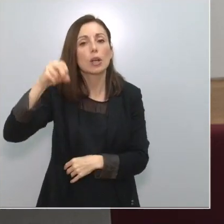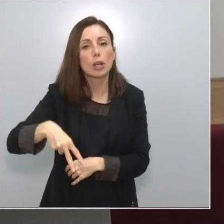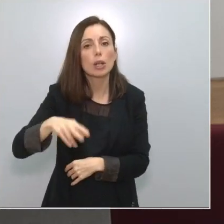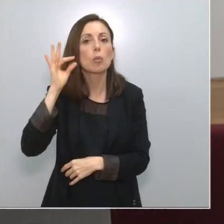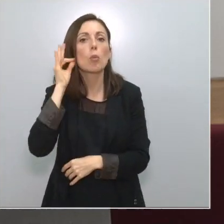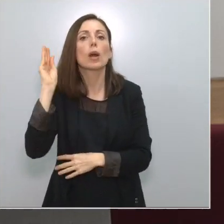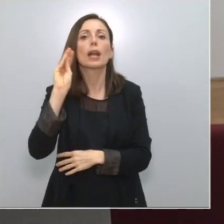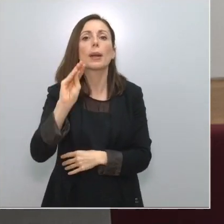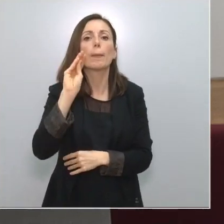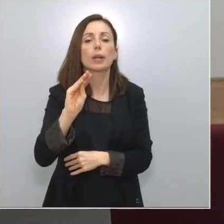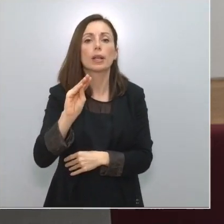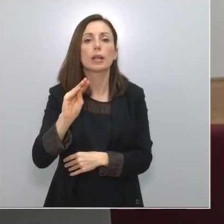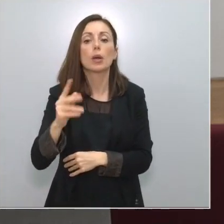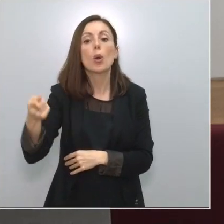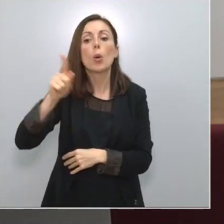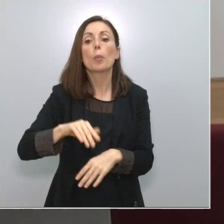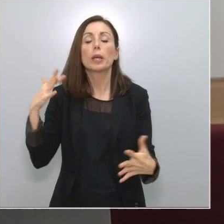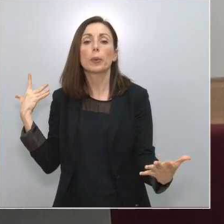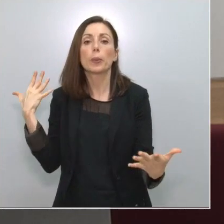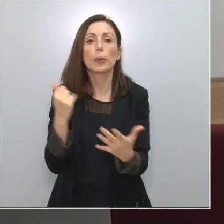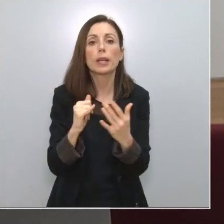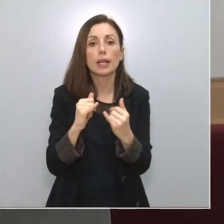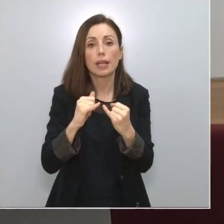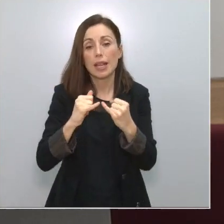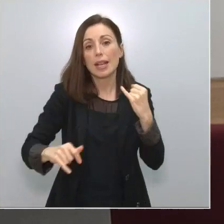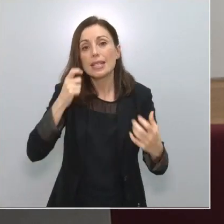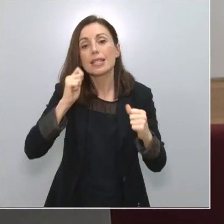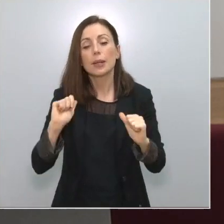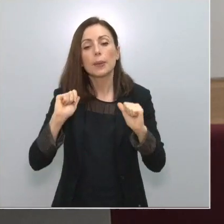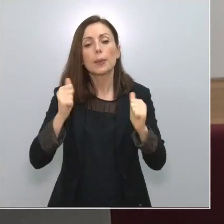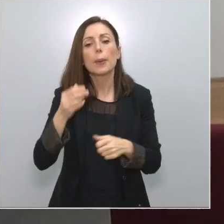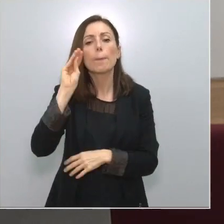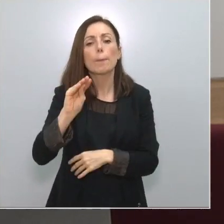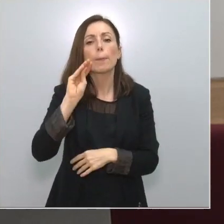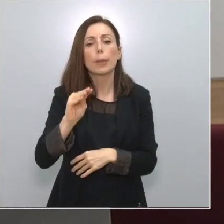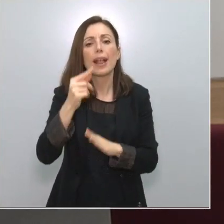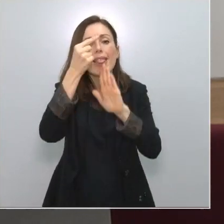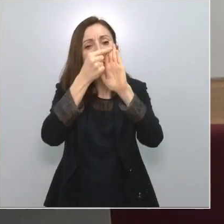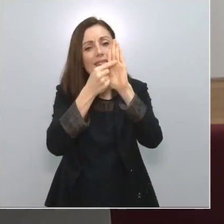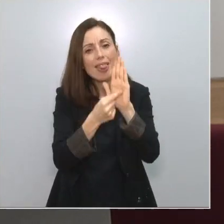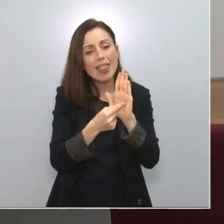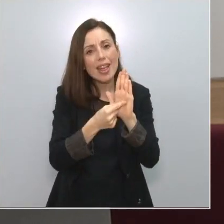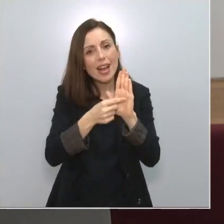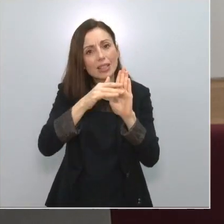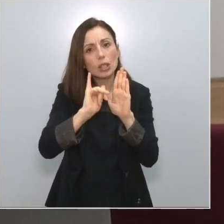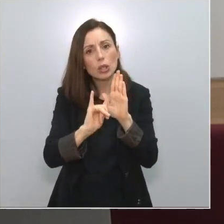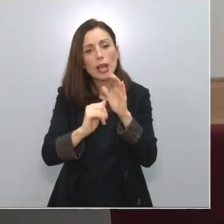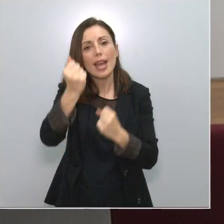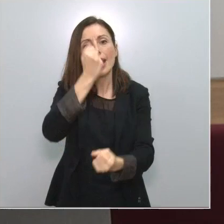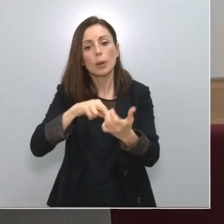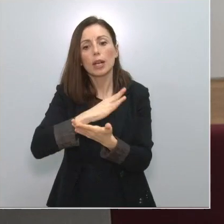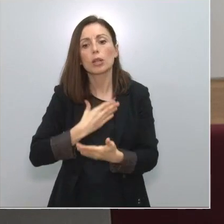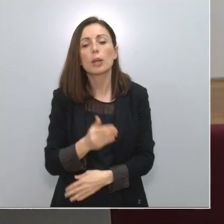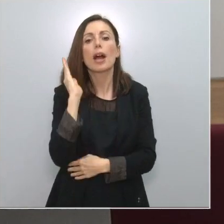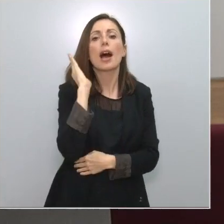Quintero plantea que tras más de un mes desde que comenzó la crisis sanitaria, su pregunta es si se tienen datos de cómo está afectando a la economía de la región